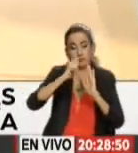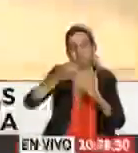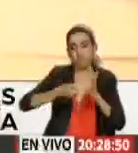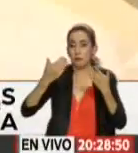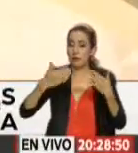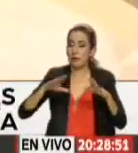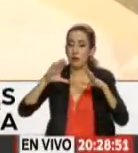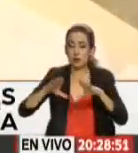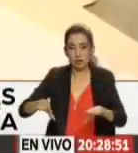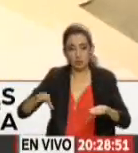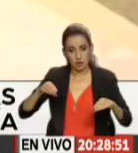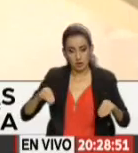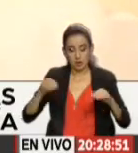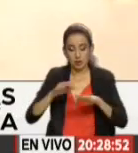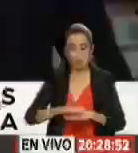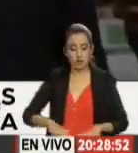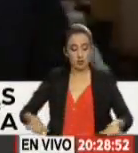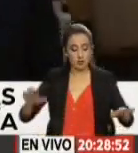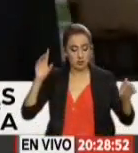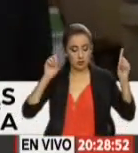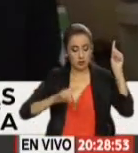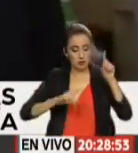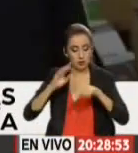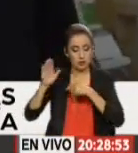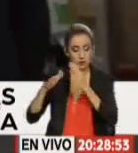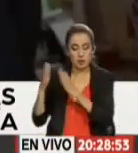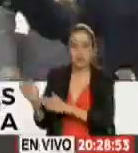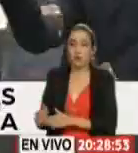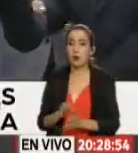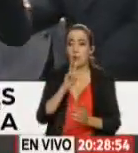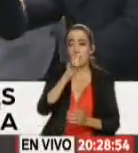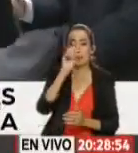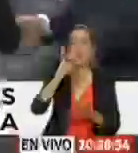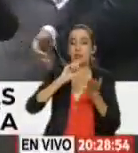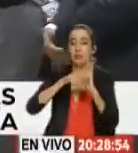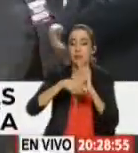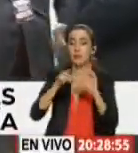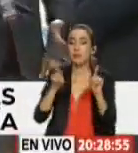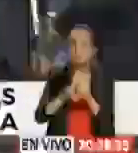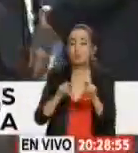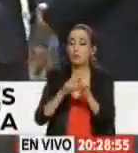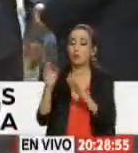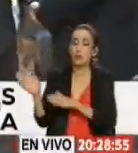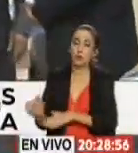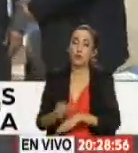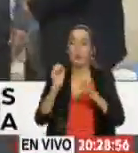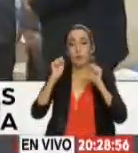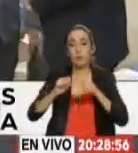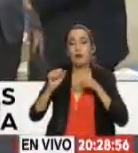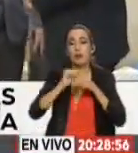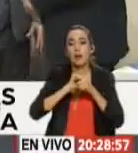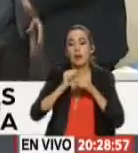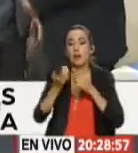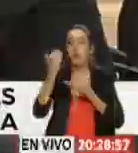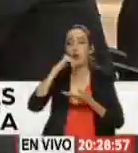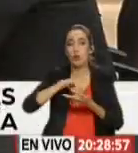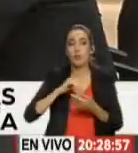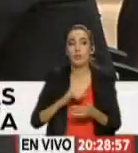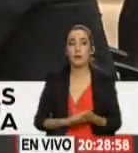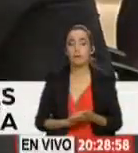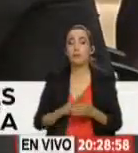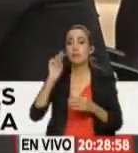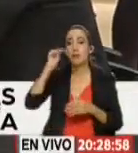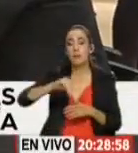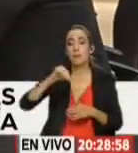exponer sus argumentos de cargo y descargo, para lo cual tendrá cada uno 20 minutos, así como la posibilidad de una réplica. La sesión plenaria de este martes